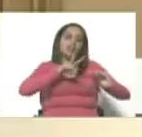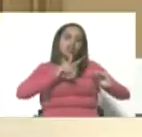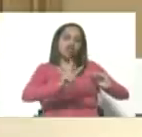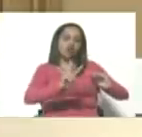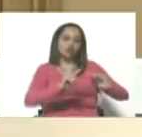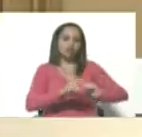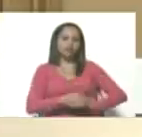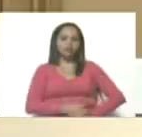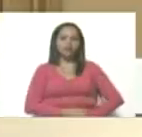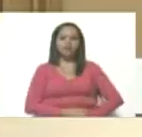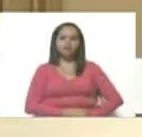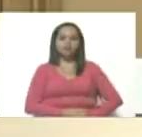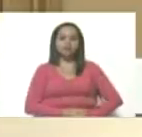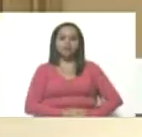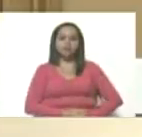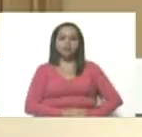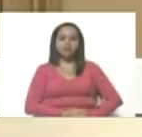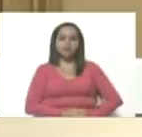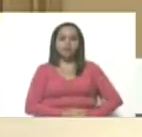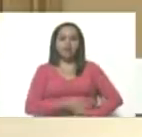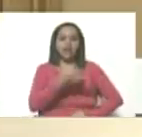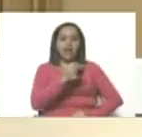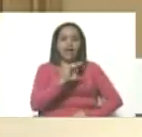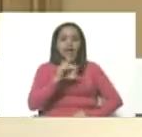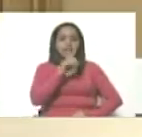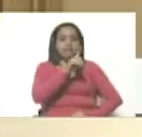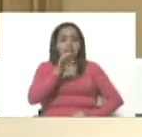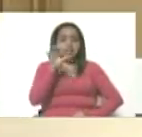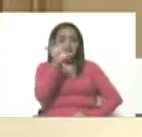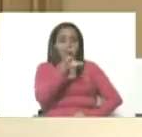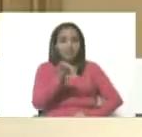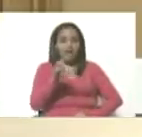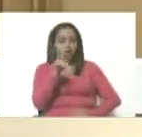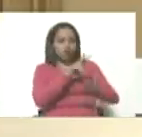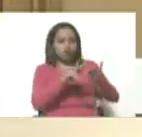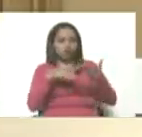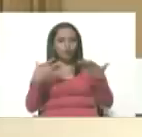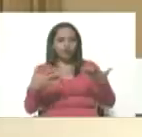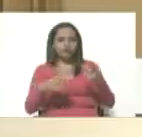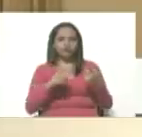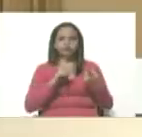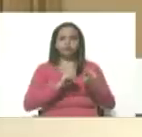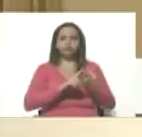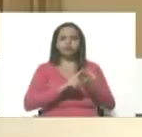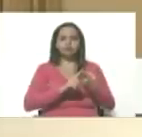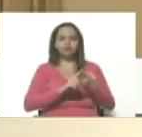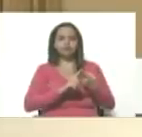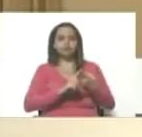Este esquema, presidente, va a ser en tres estados que leo a continuación.